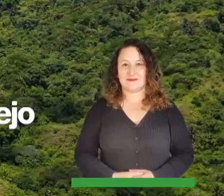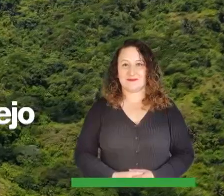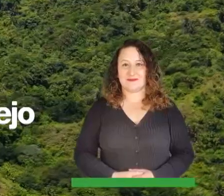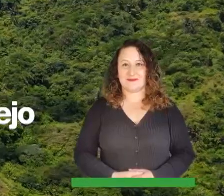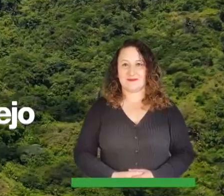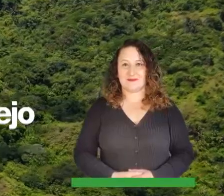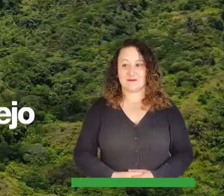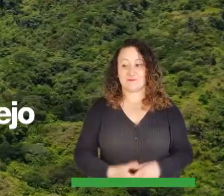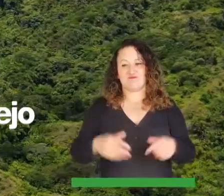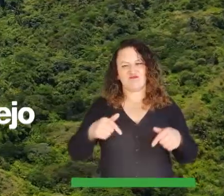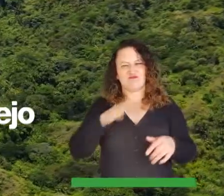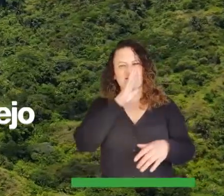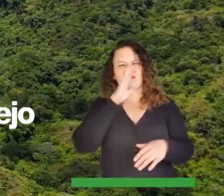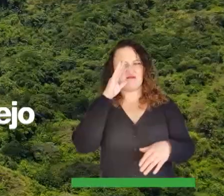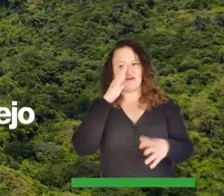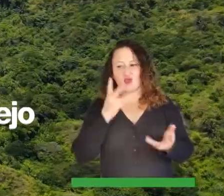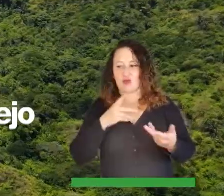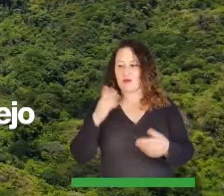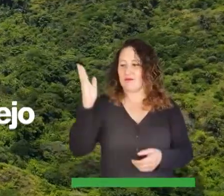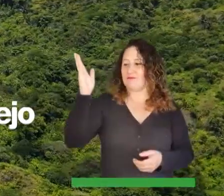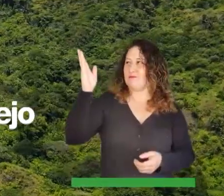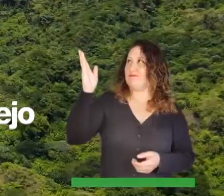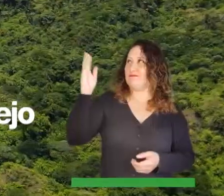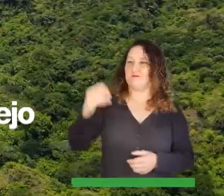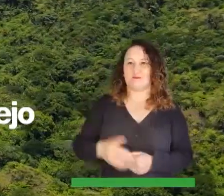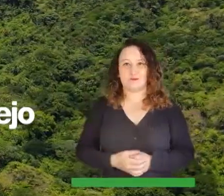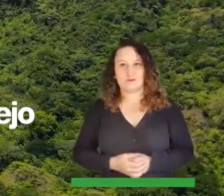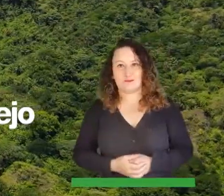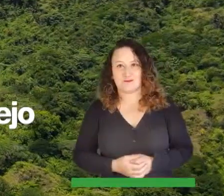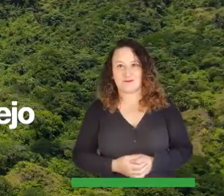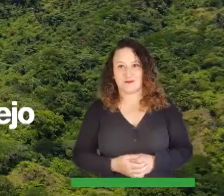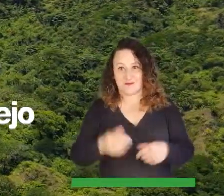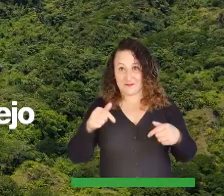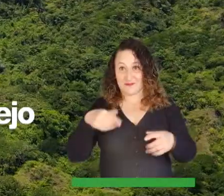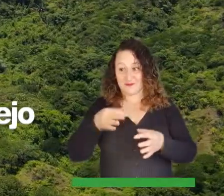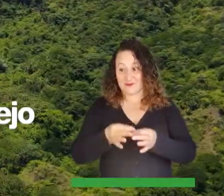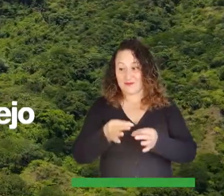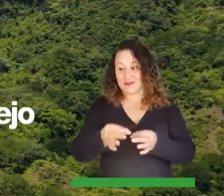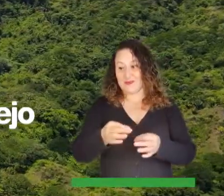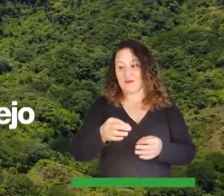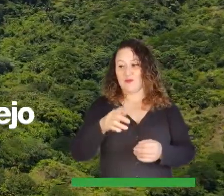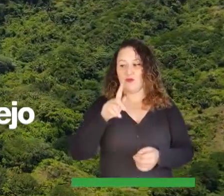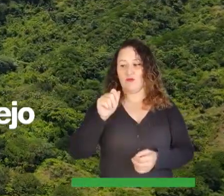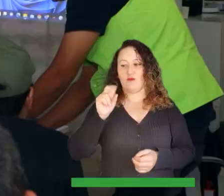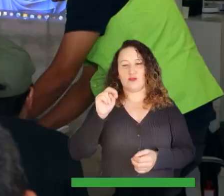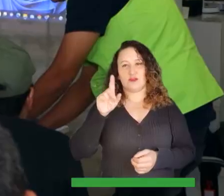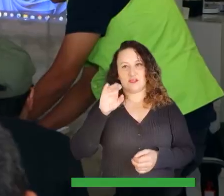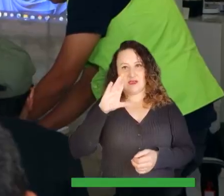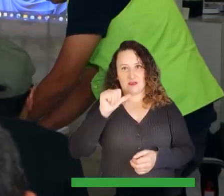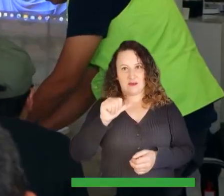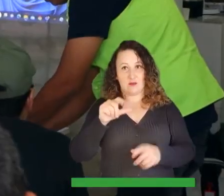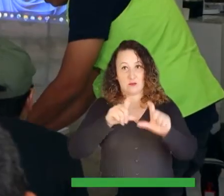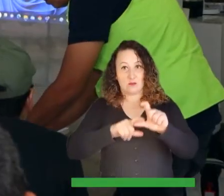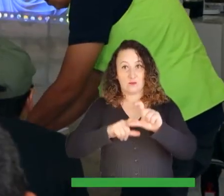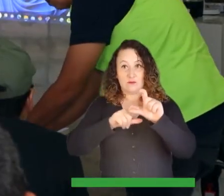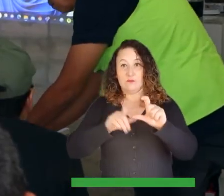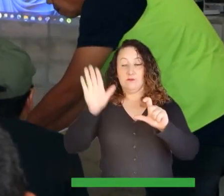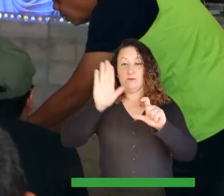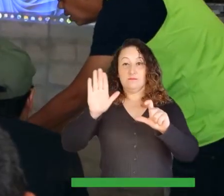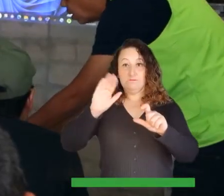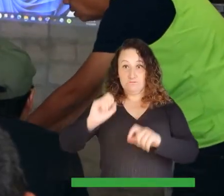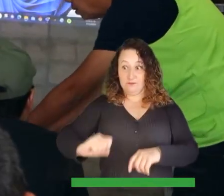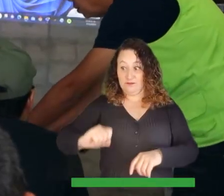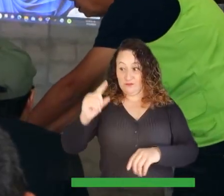Hoy estamos en la finca San Luis, en el corregimiento de Conejo, municipio de Fonseca, en el departamento de La Guajira, para hacer la primera jornada